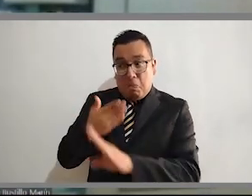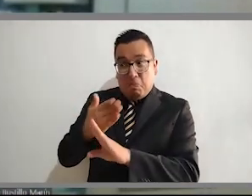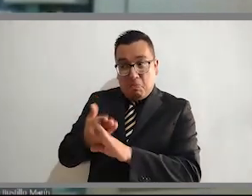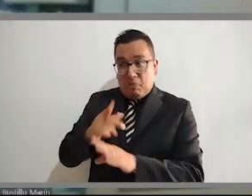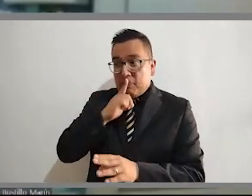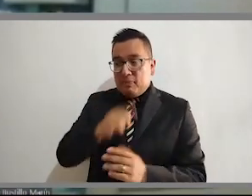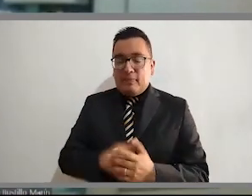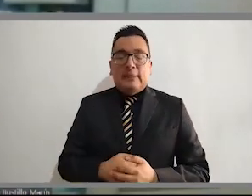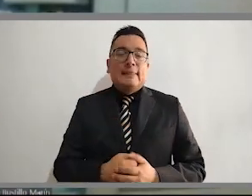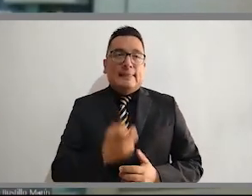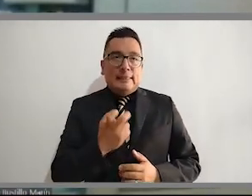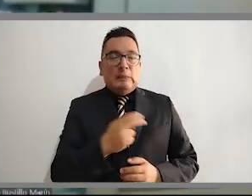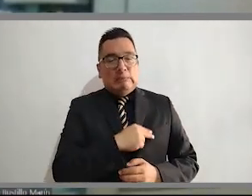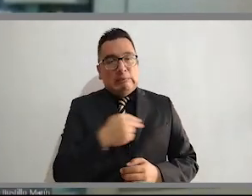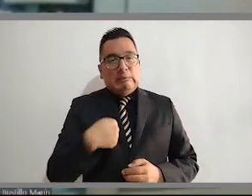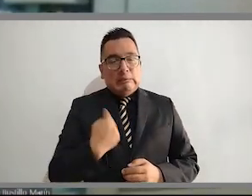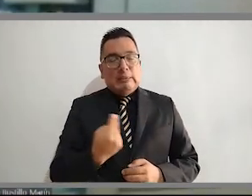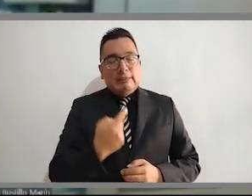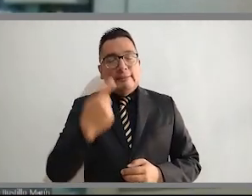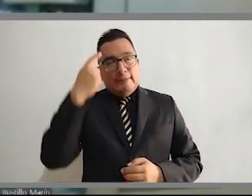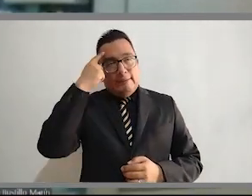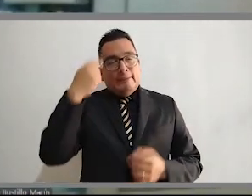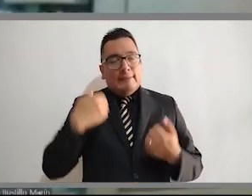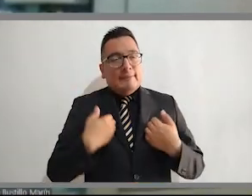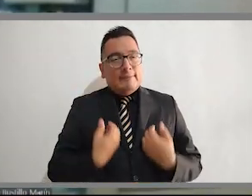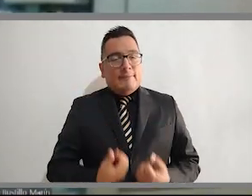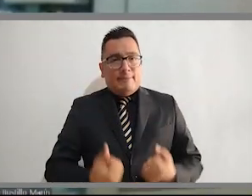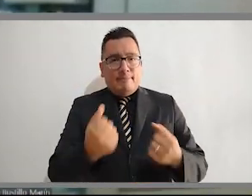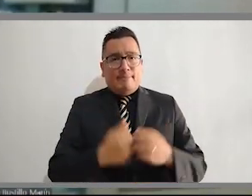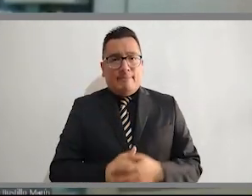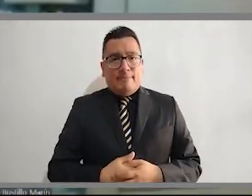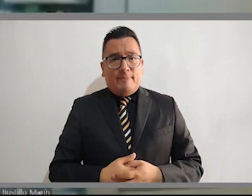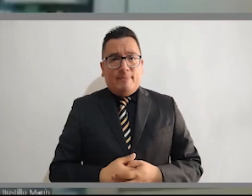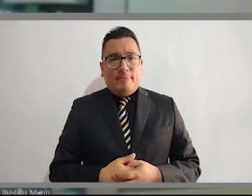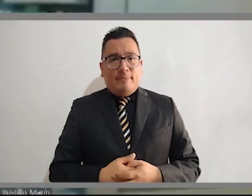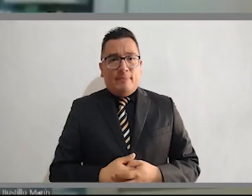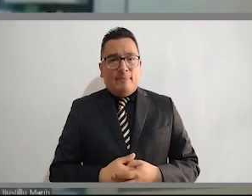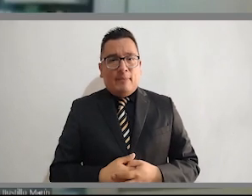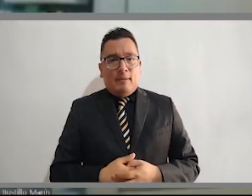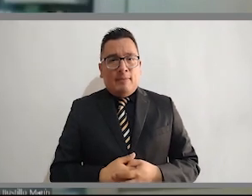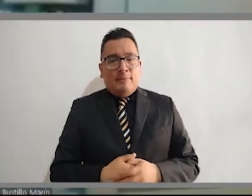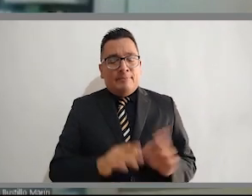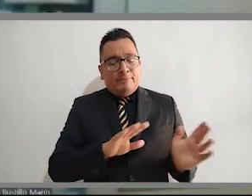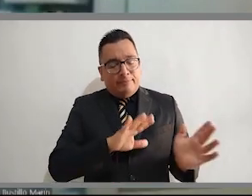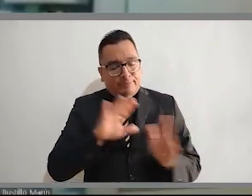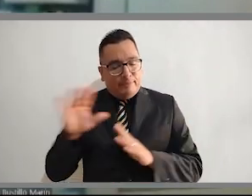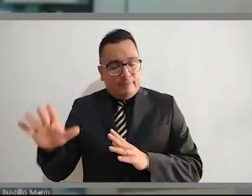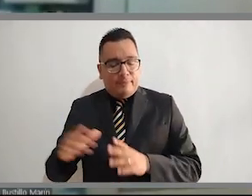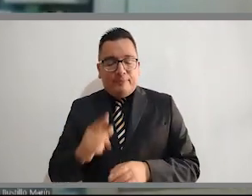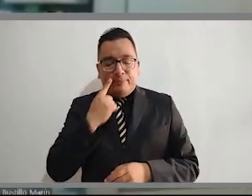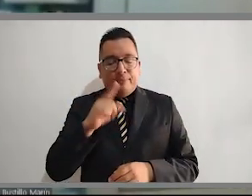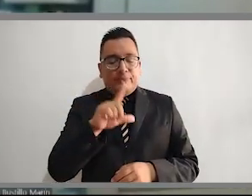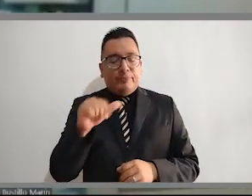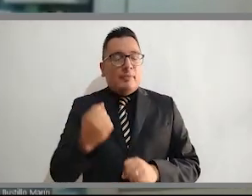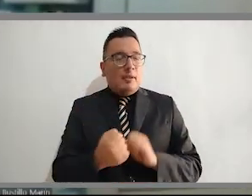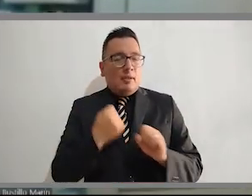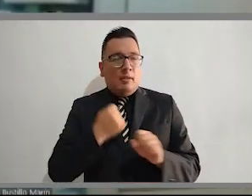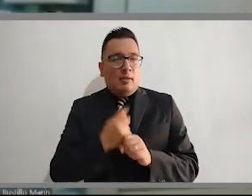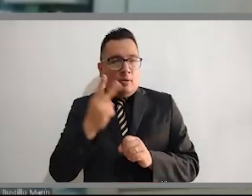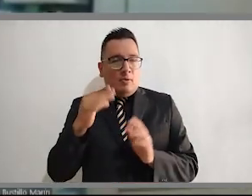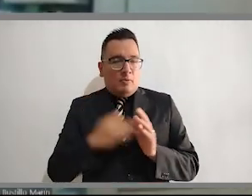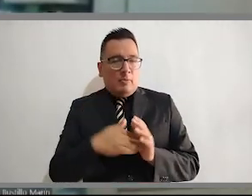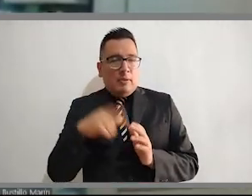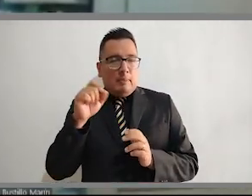Otro de los elementos importantes que hay dentro de las sentencias y que también después se pusieron dentro de la reforma de